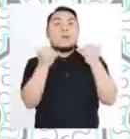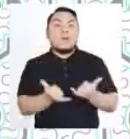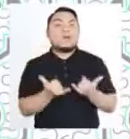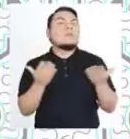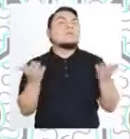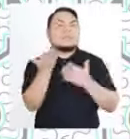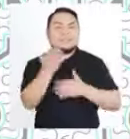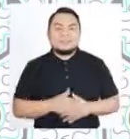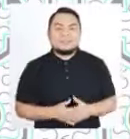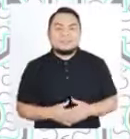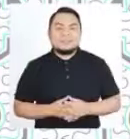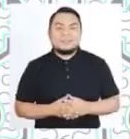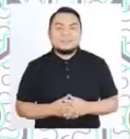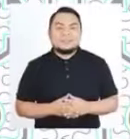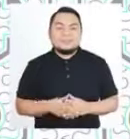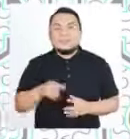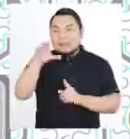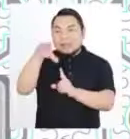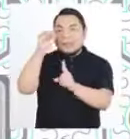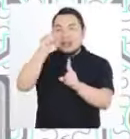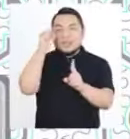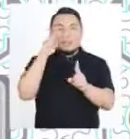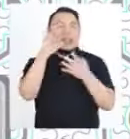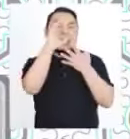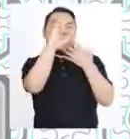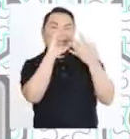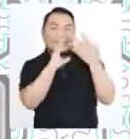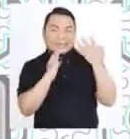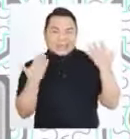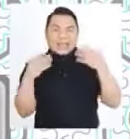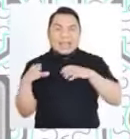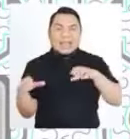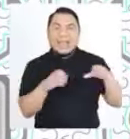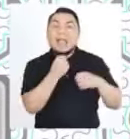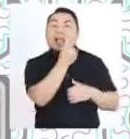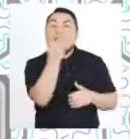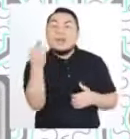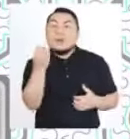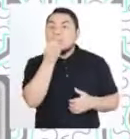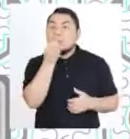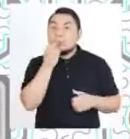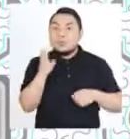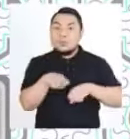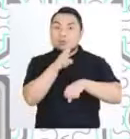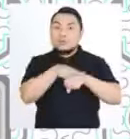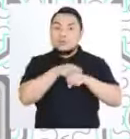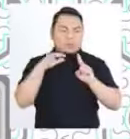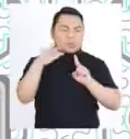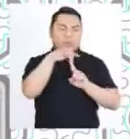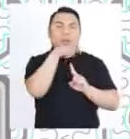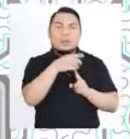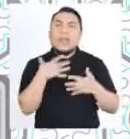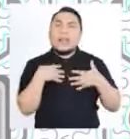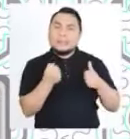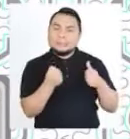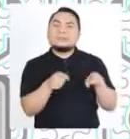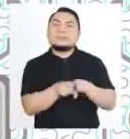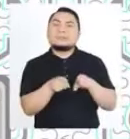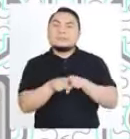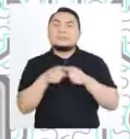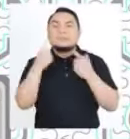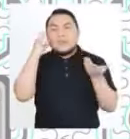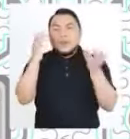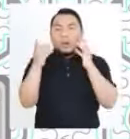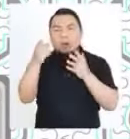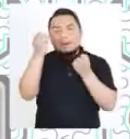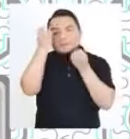programa de hoy es la siguiente. Identificar las características que hacen que algunos alimentos naturales sean saludables